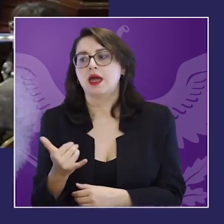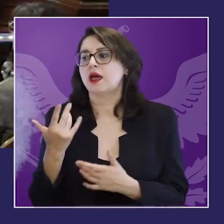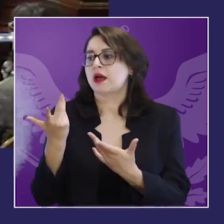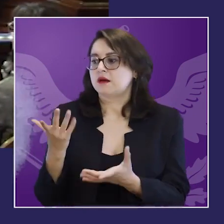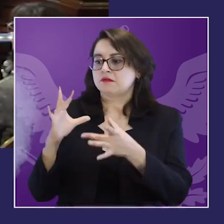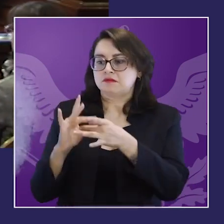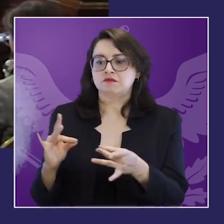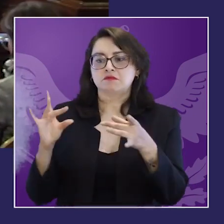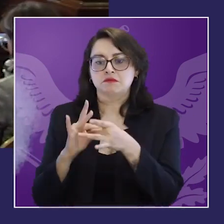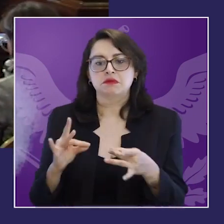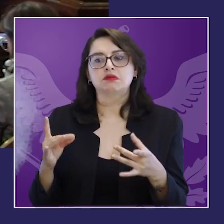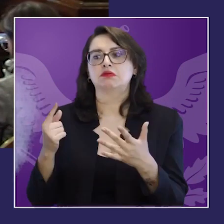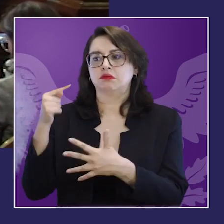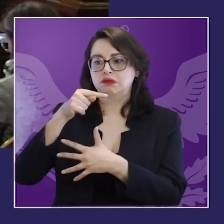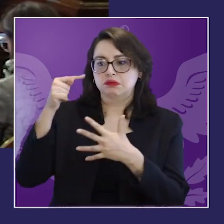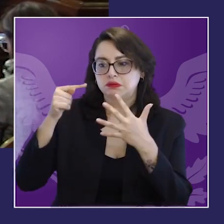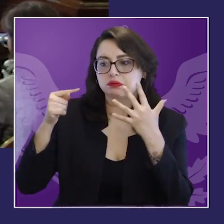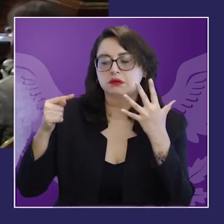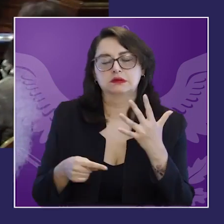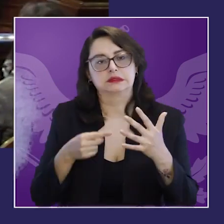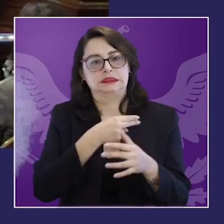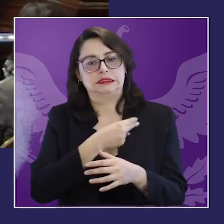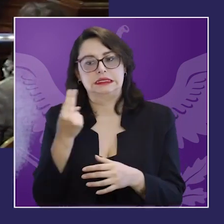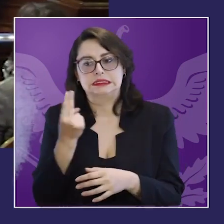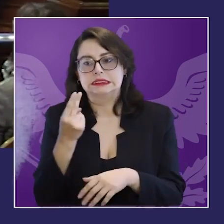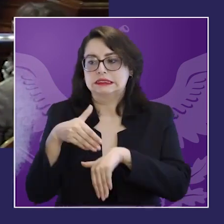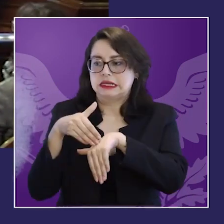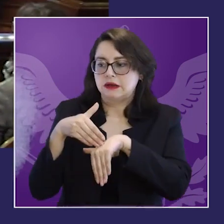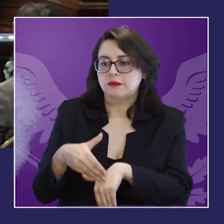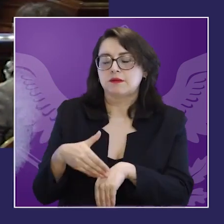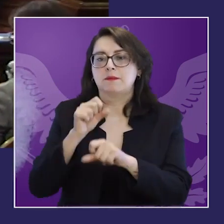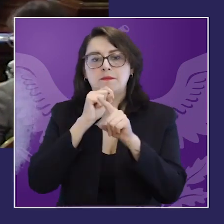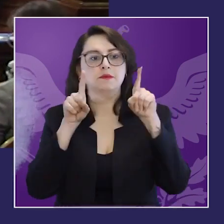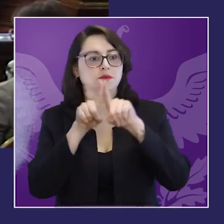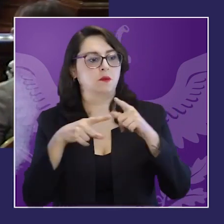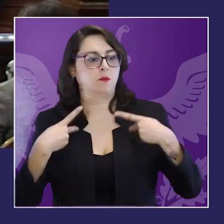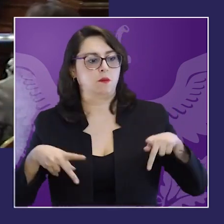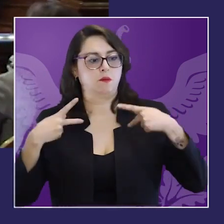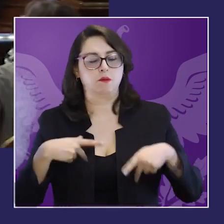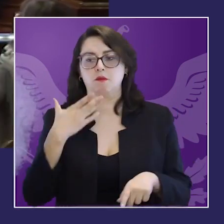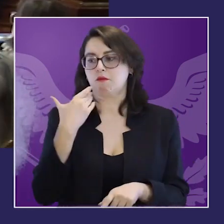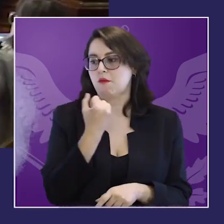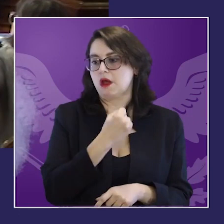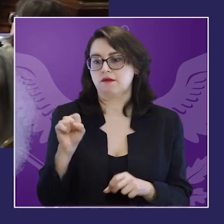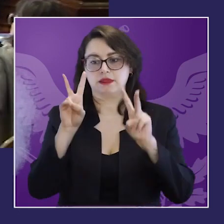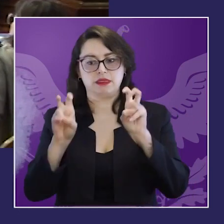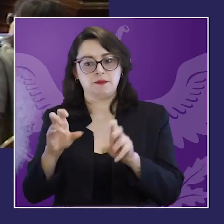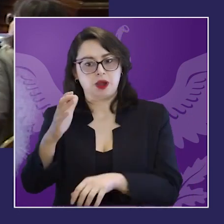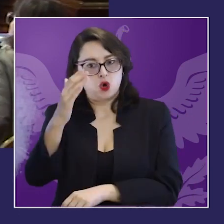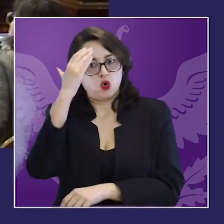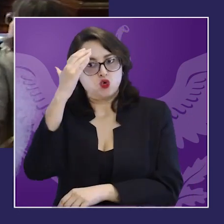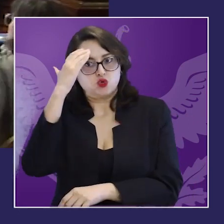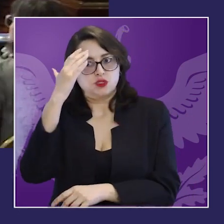su artículo 7, que estas investigaciones sean llevadas a cabo por personal especializado